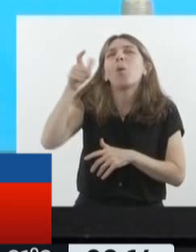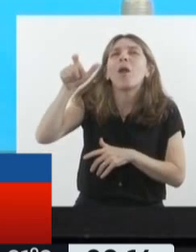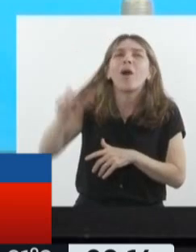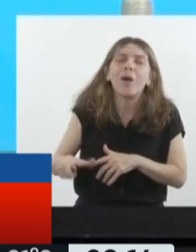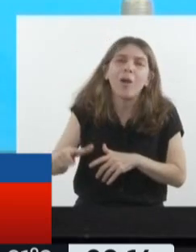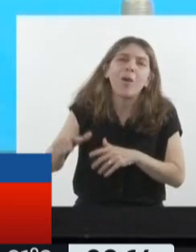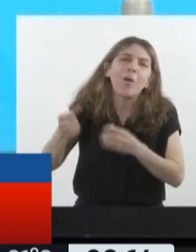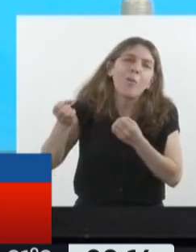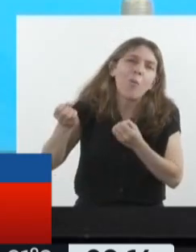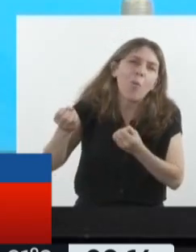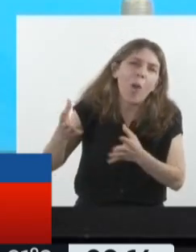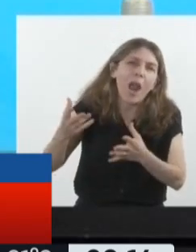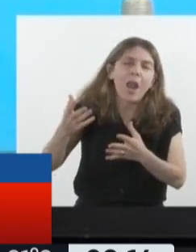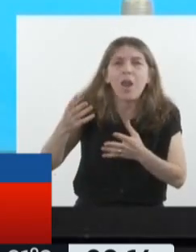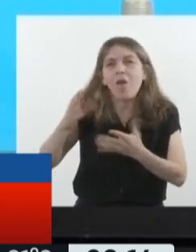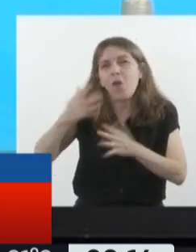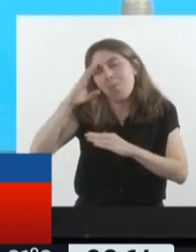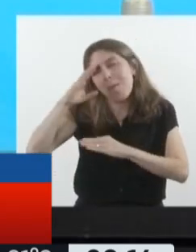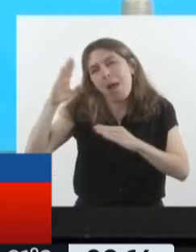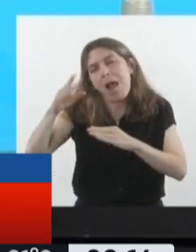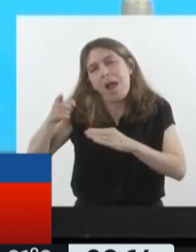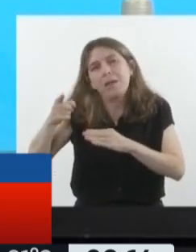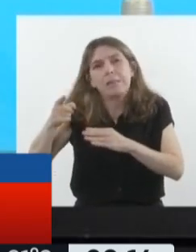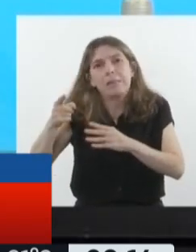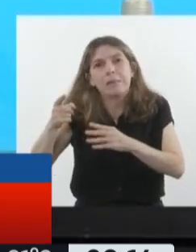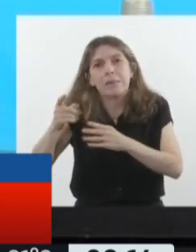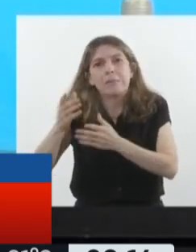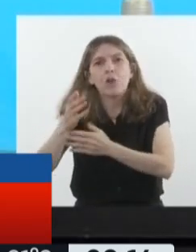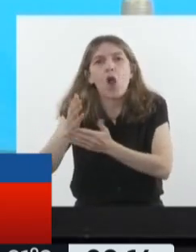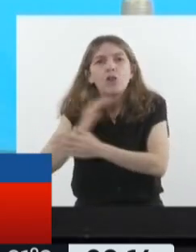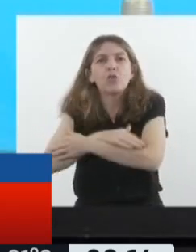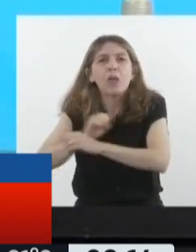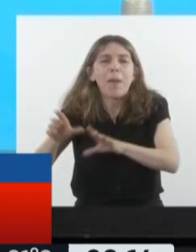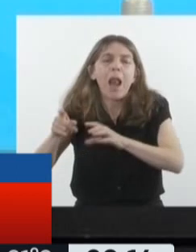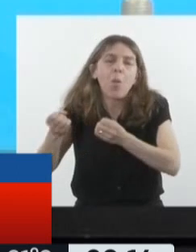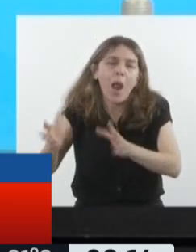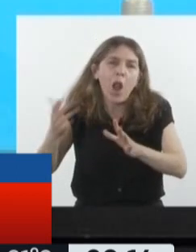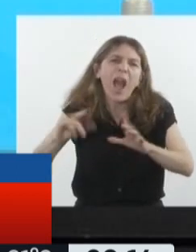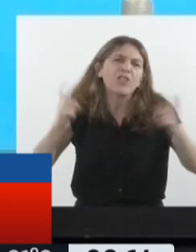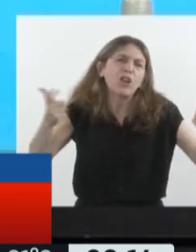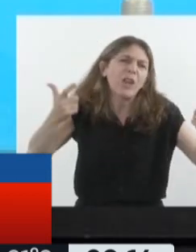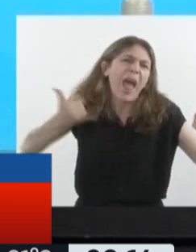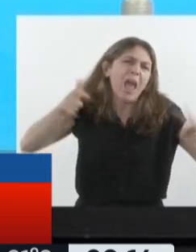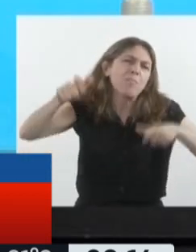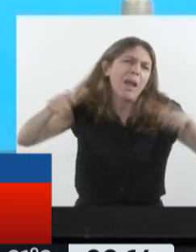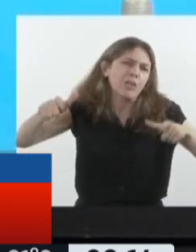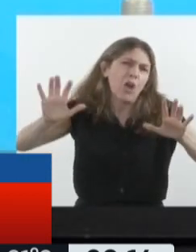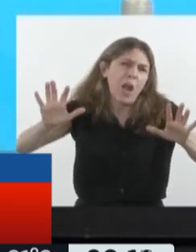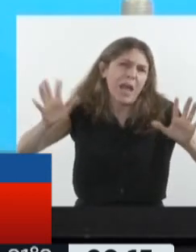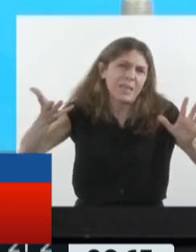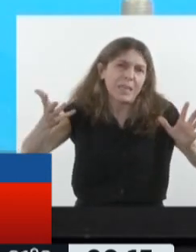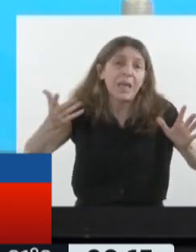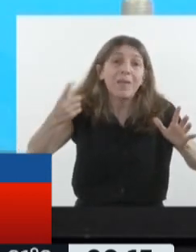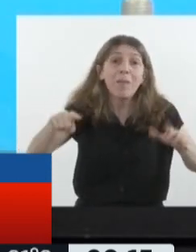bueno, es razonable dentro de una sociedad donde todas sociedades tienen exaltados. Puede ser que pase. Que